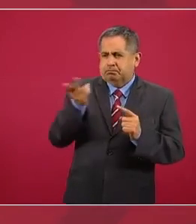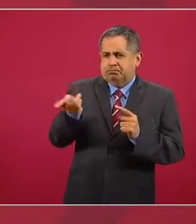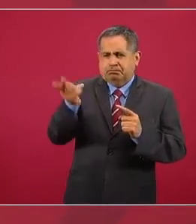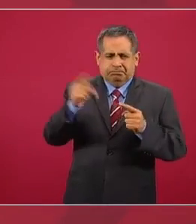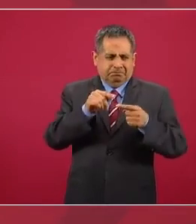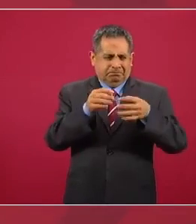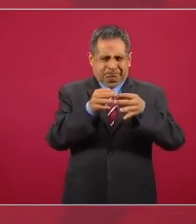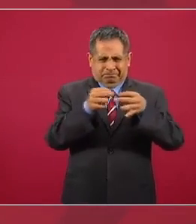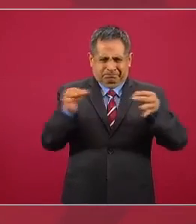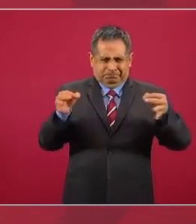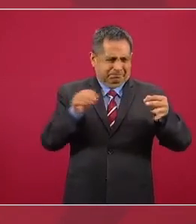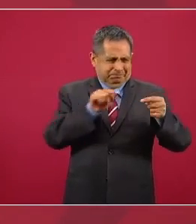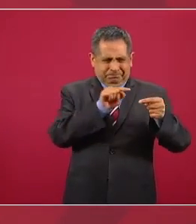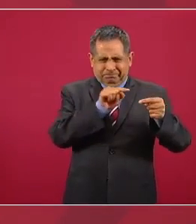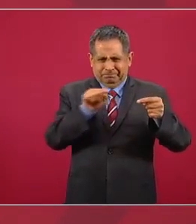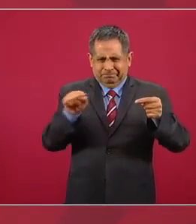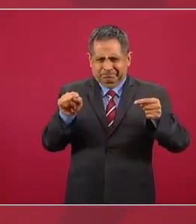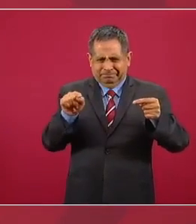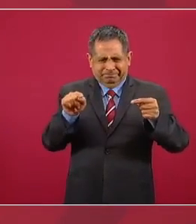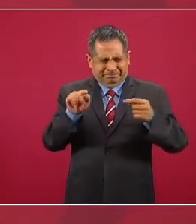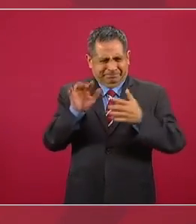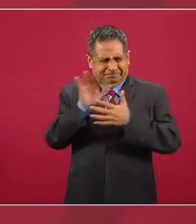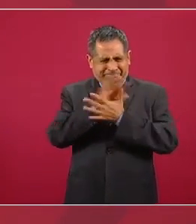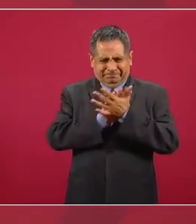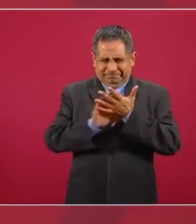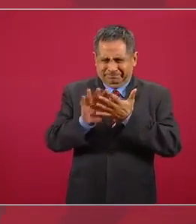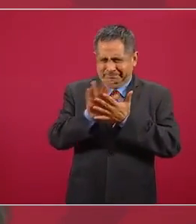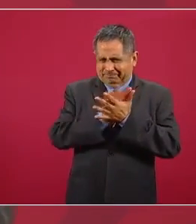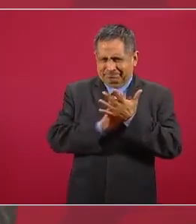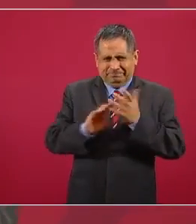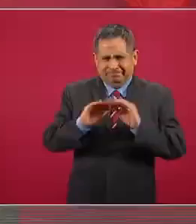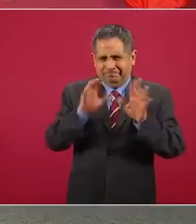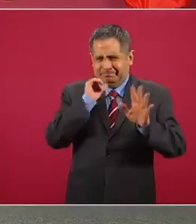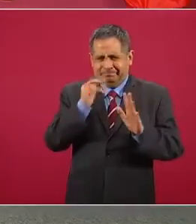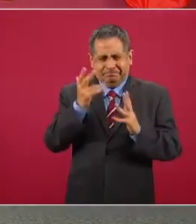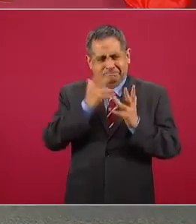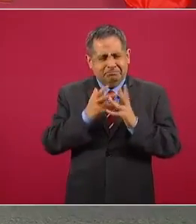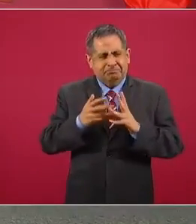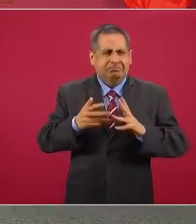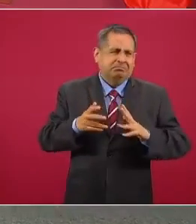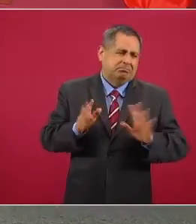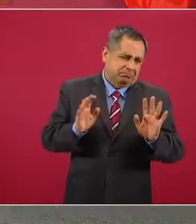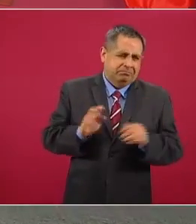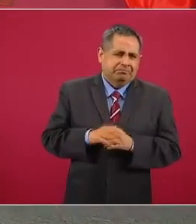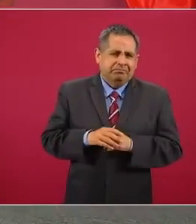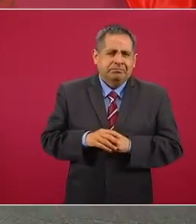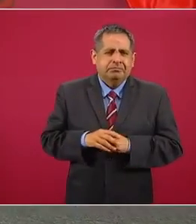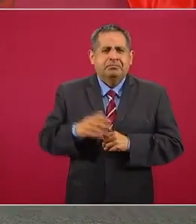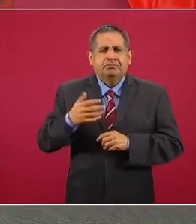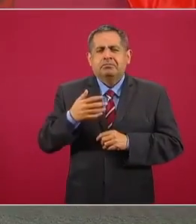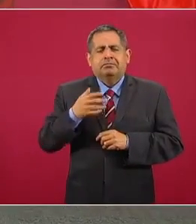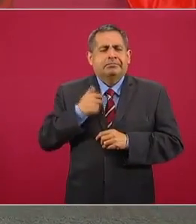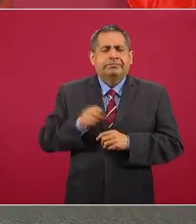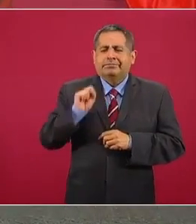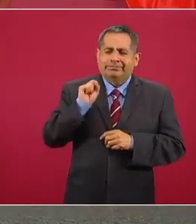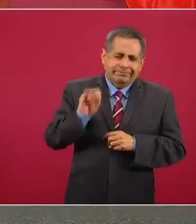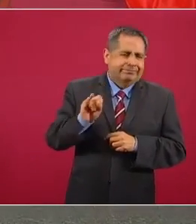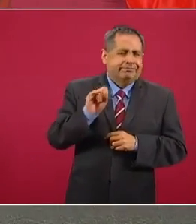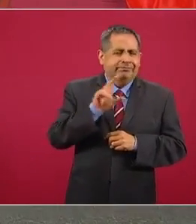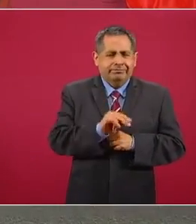un poco ambigua, confusa, pero al final va a ser sí o